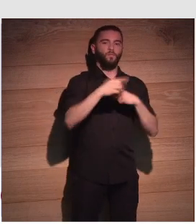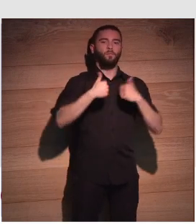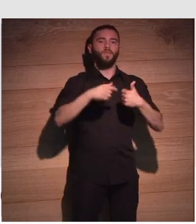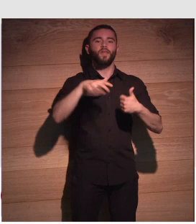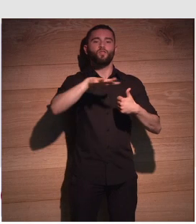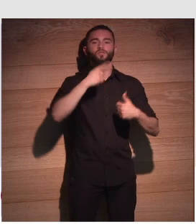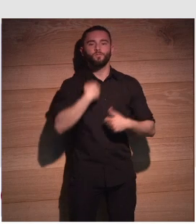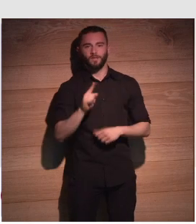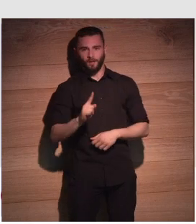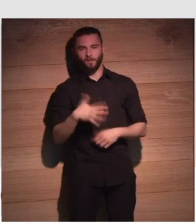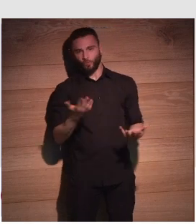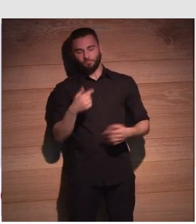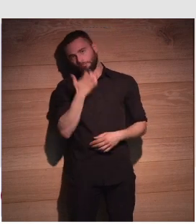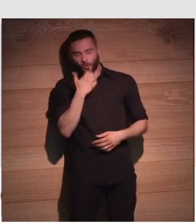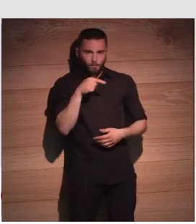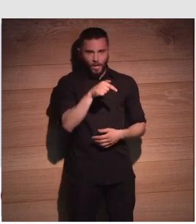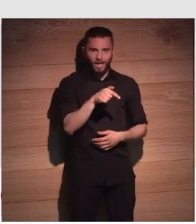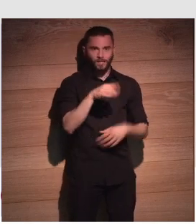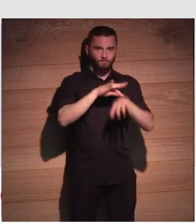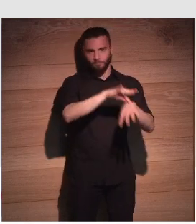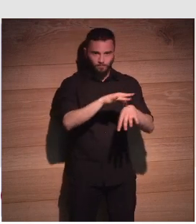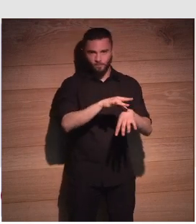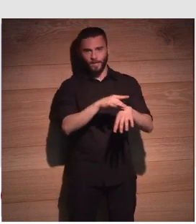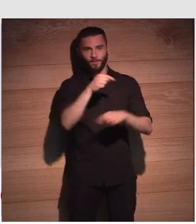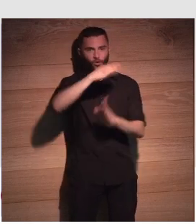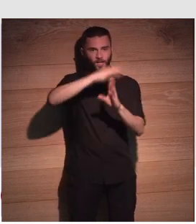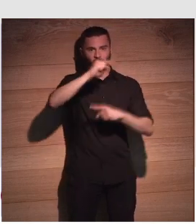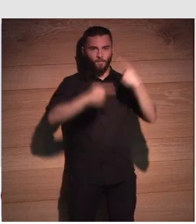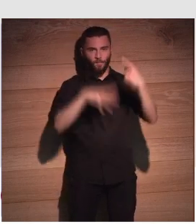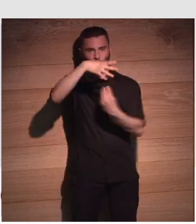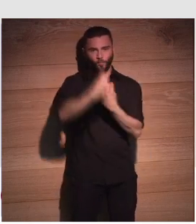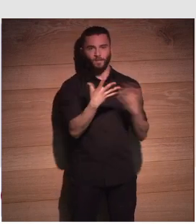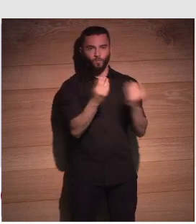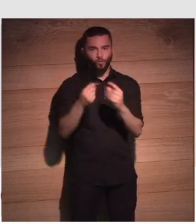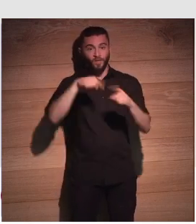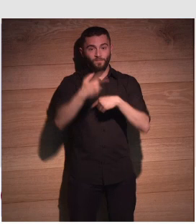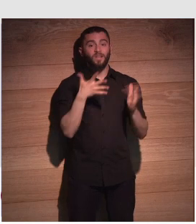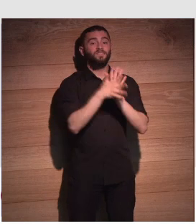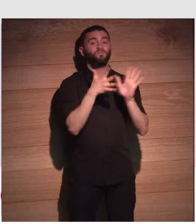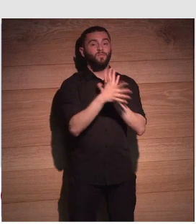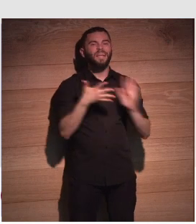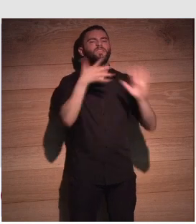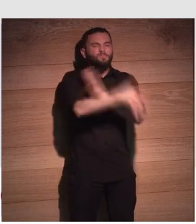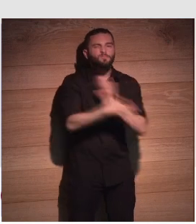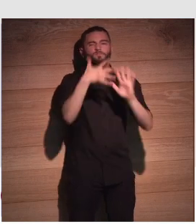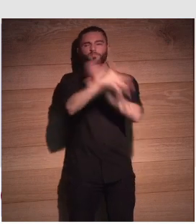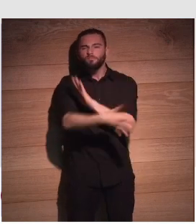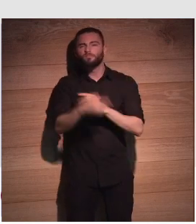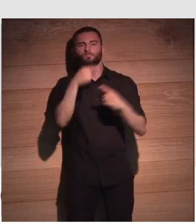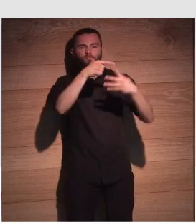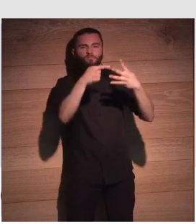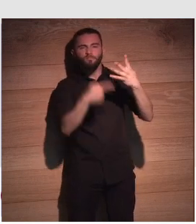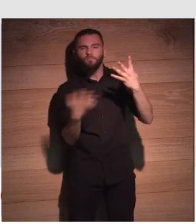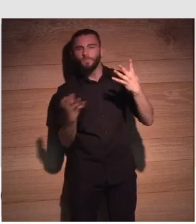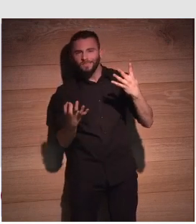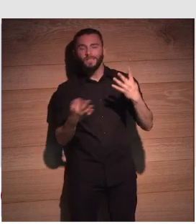decimos, mira, podemos ir por aquí. Y esto solo es el primer nivel, ¿vale? Tenemos un montón de documentación que luego explica qué significa cada una de estas cosas.